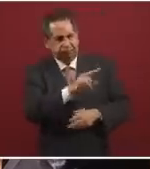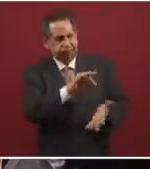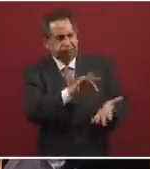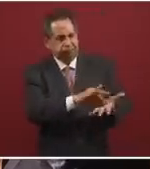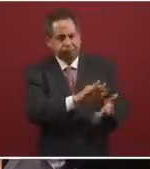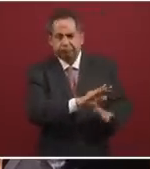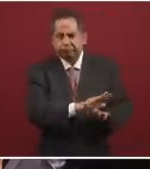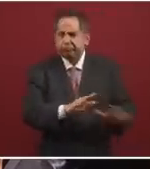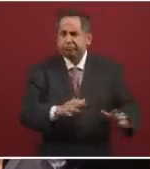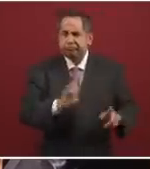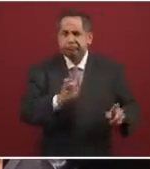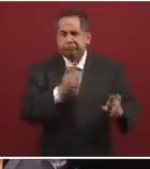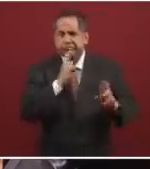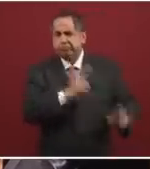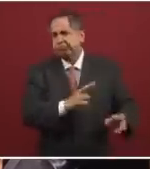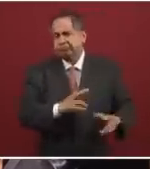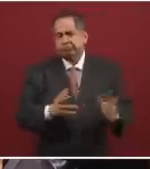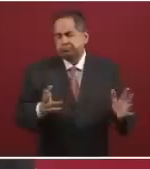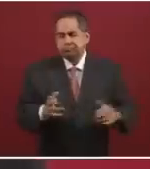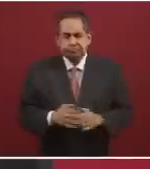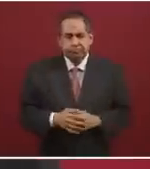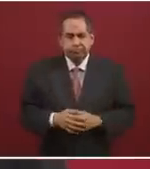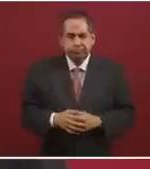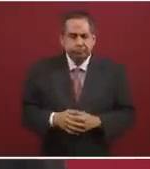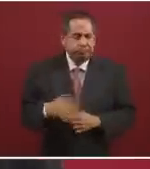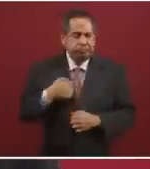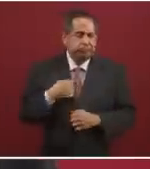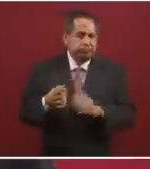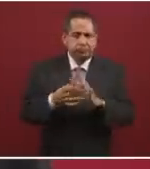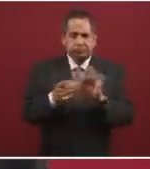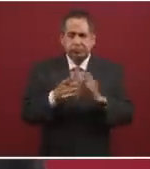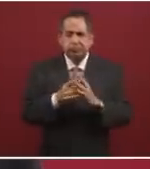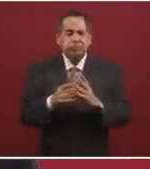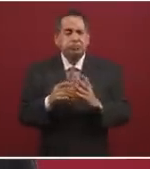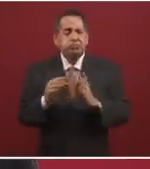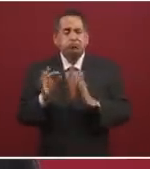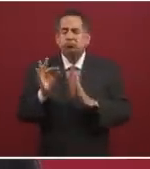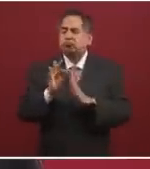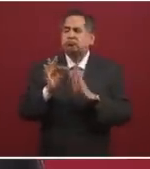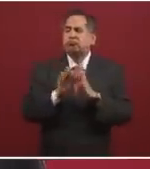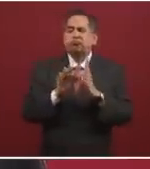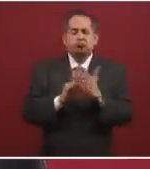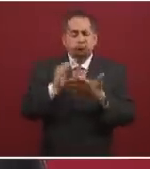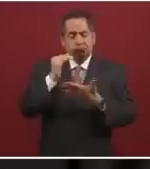sobre este asunto. Yo nada más puntualizo,